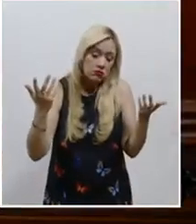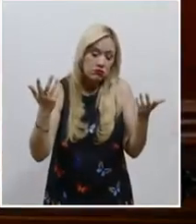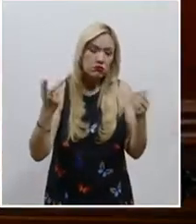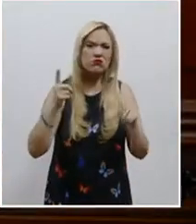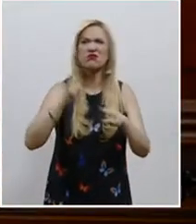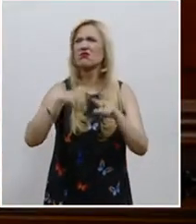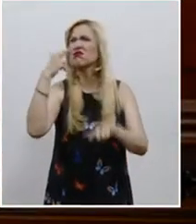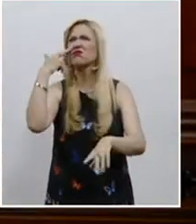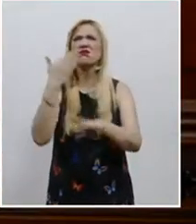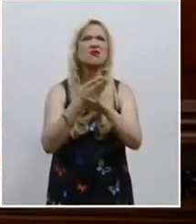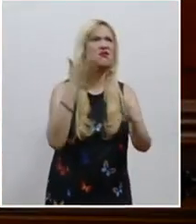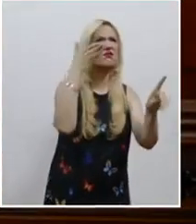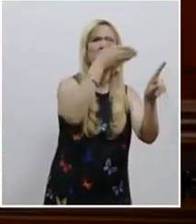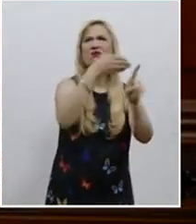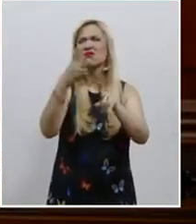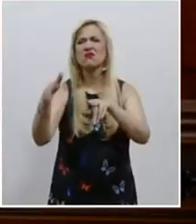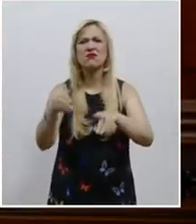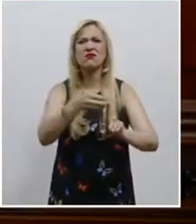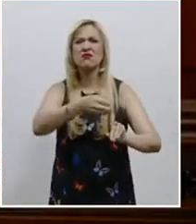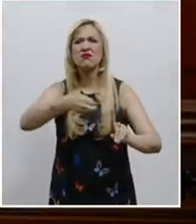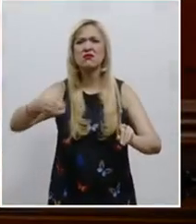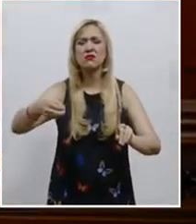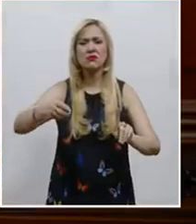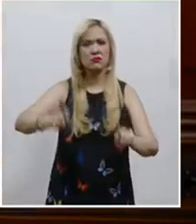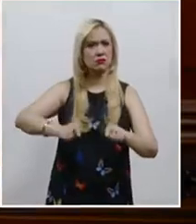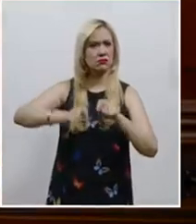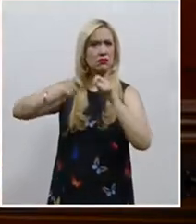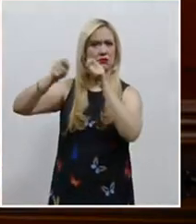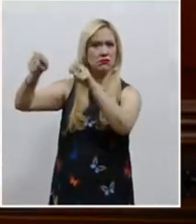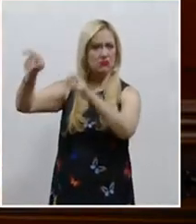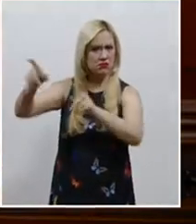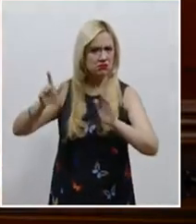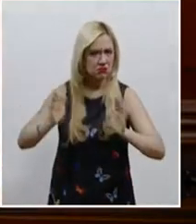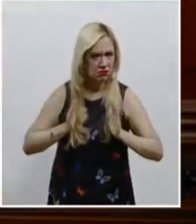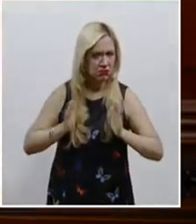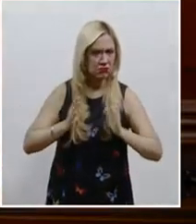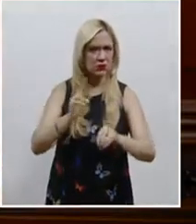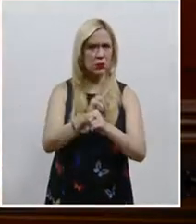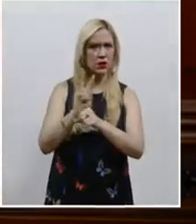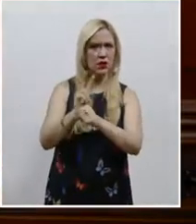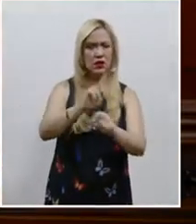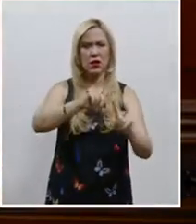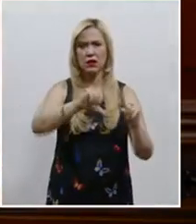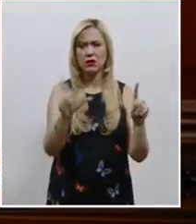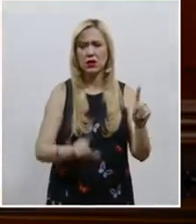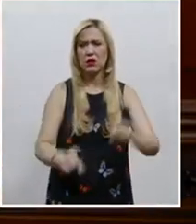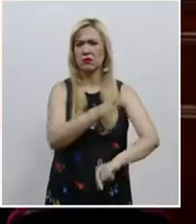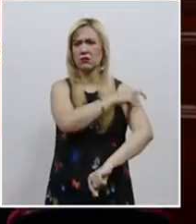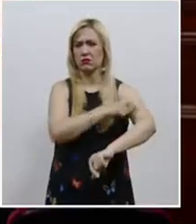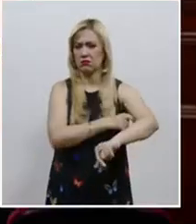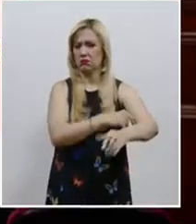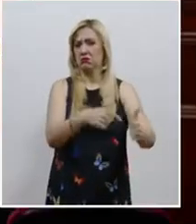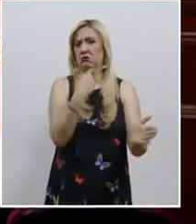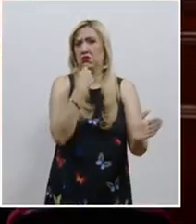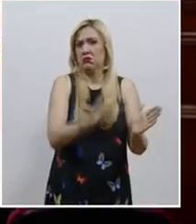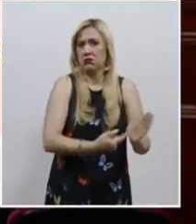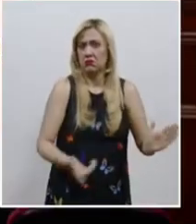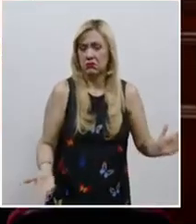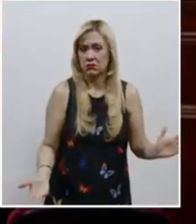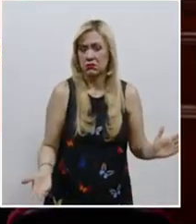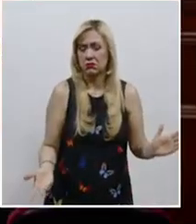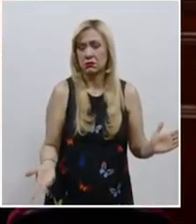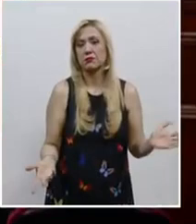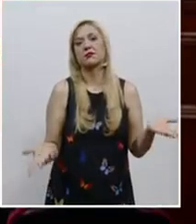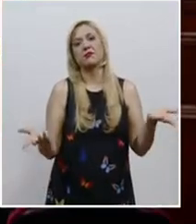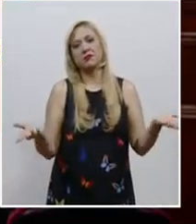y operación de Guardia Nacional pasa a Secretaría de la Defensa Nacional. El Pleno también invalidó disposiciones que regulaban